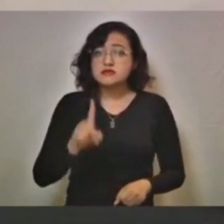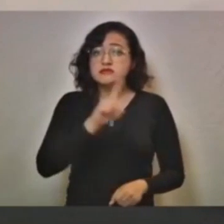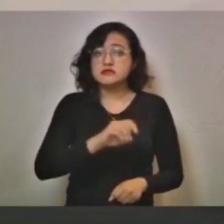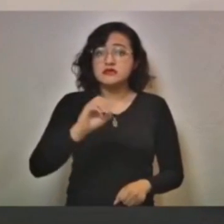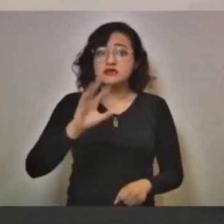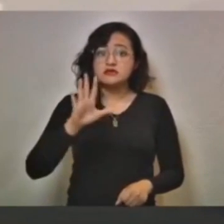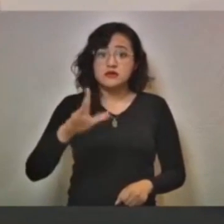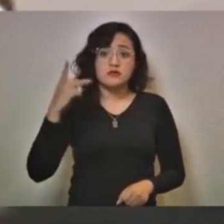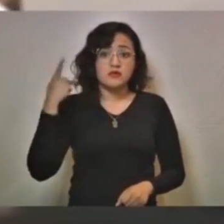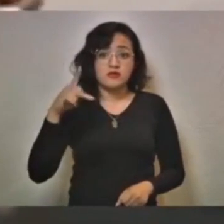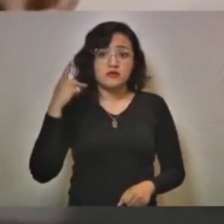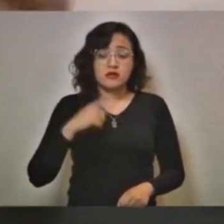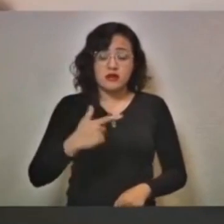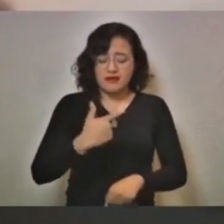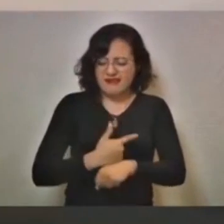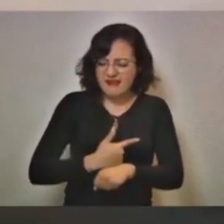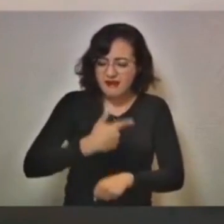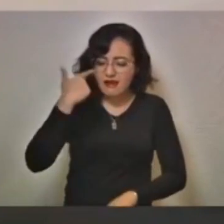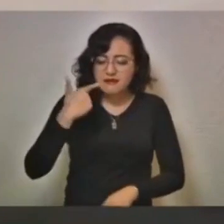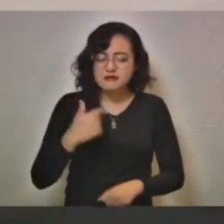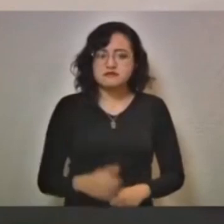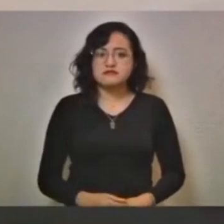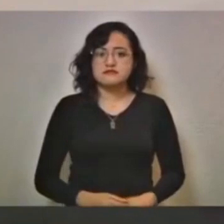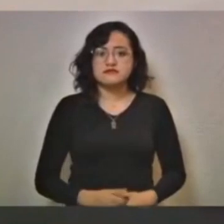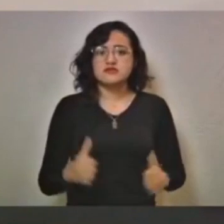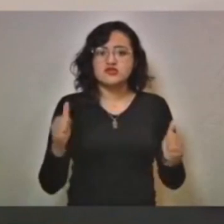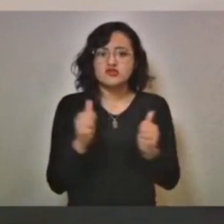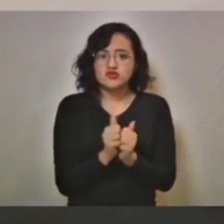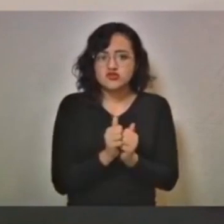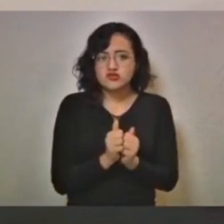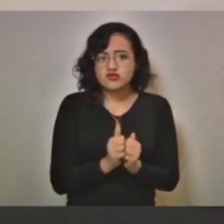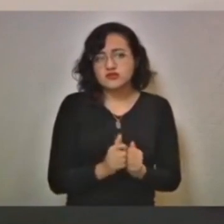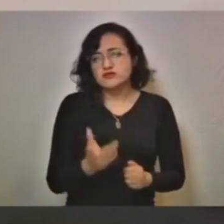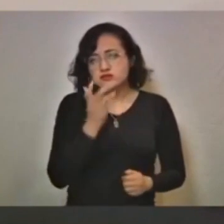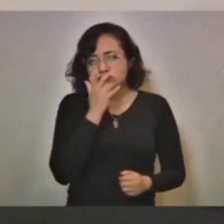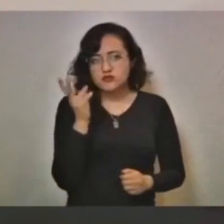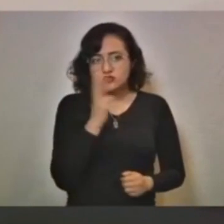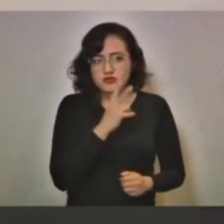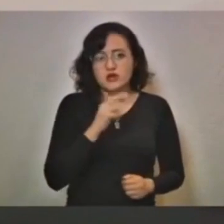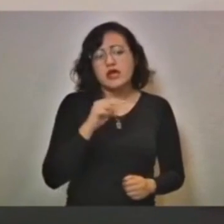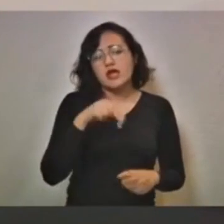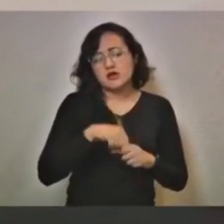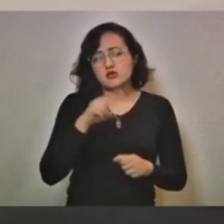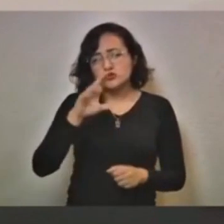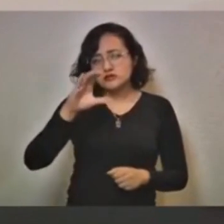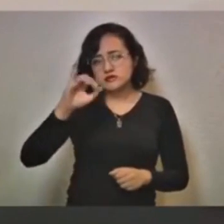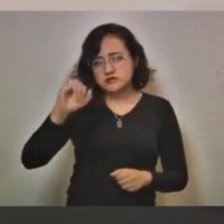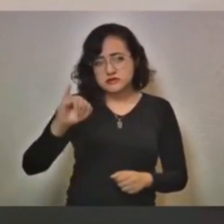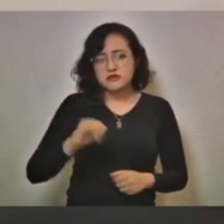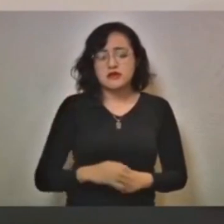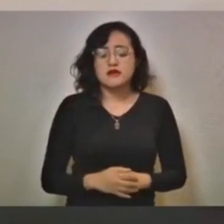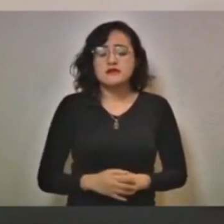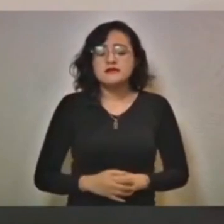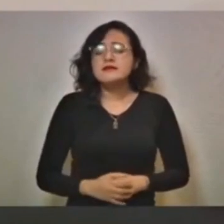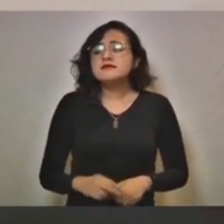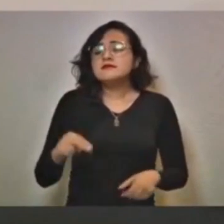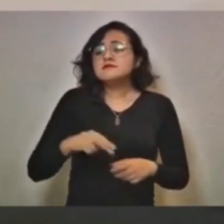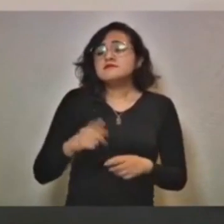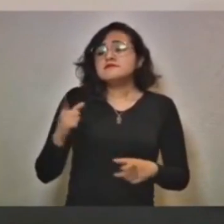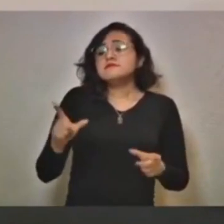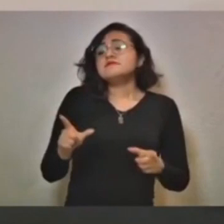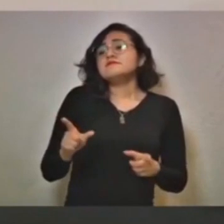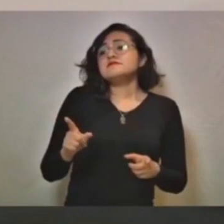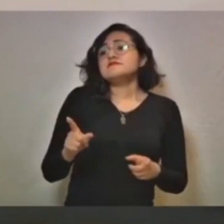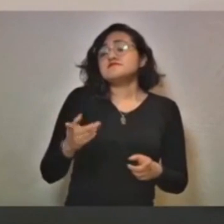105 poblanos en estado crítico en camas de terapia intensiva. En relación a las